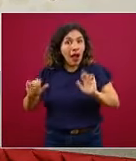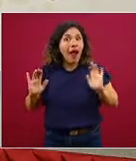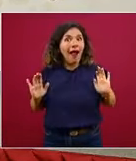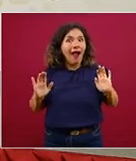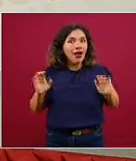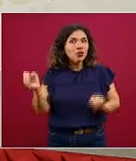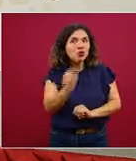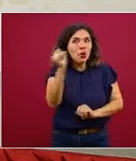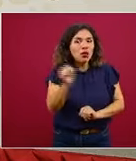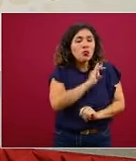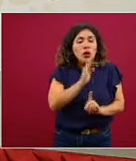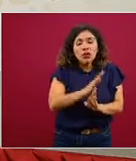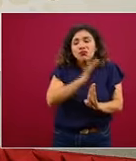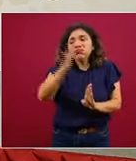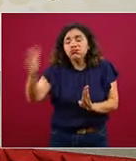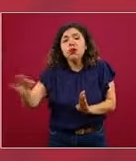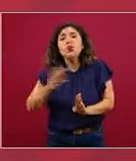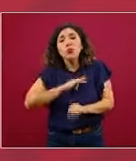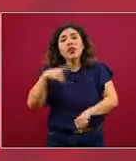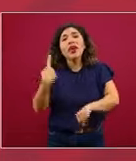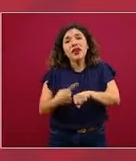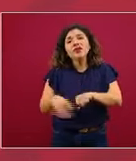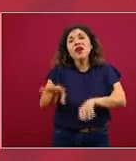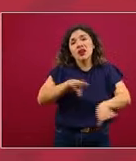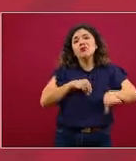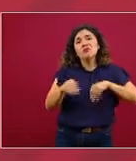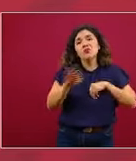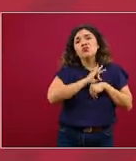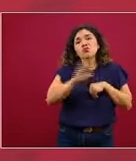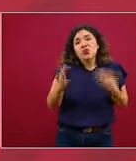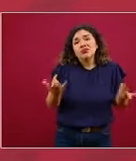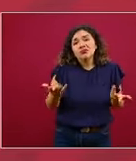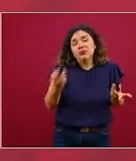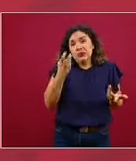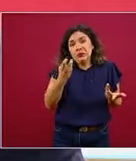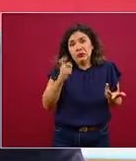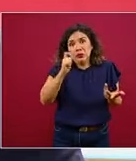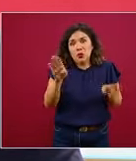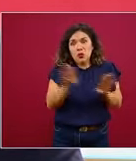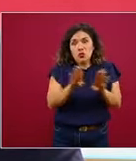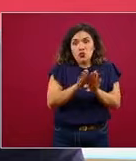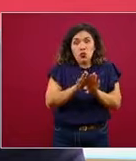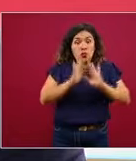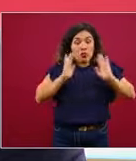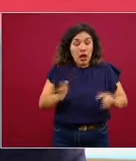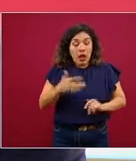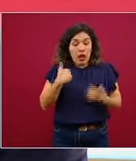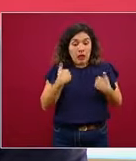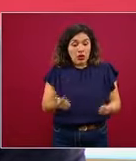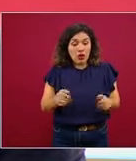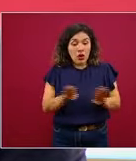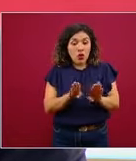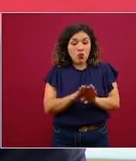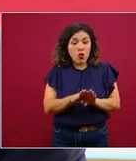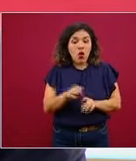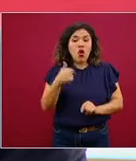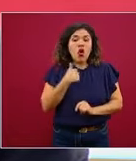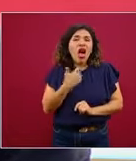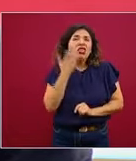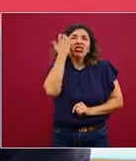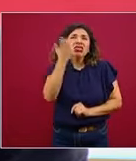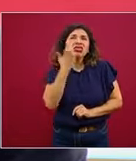puede realizar. Entonces, enfermarnos en un momento o contagiarnos no representa en su momento una intencionalidad